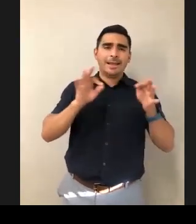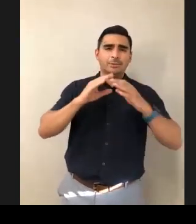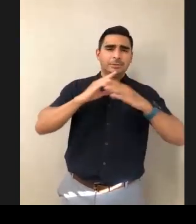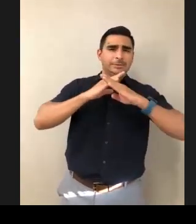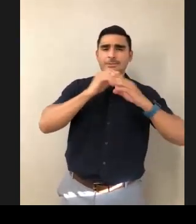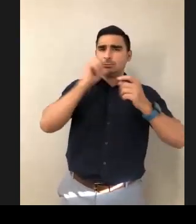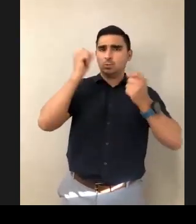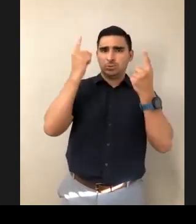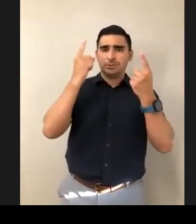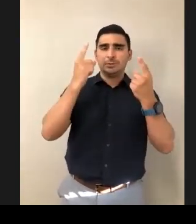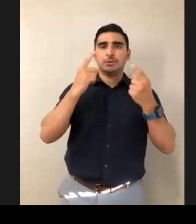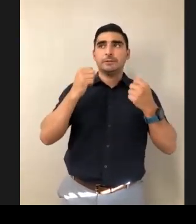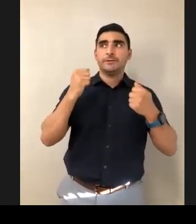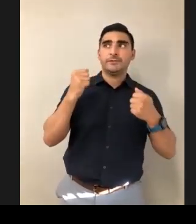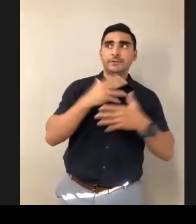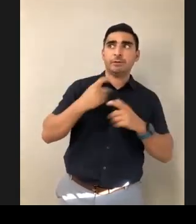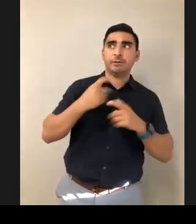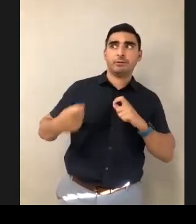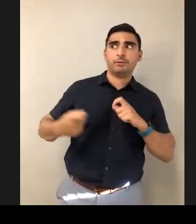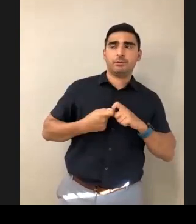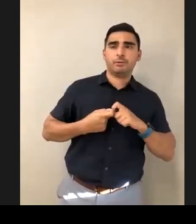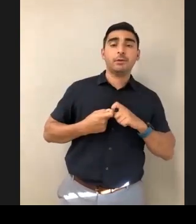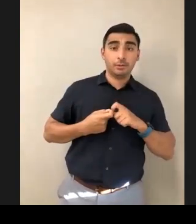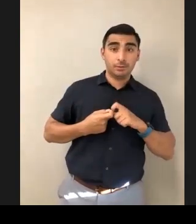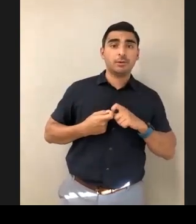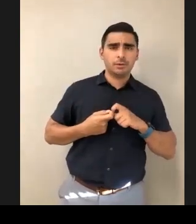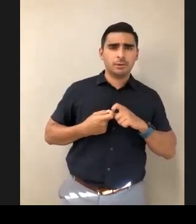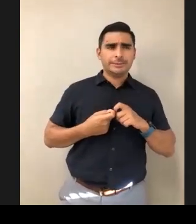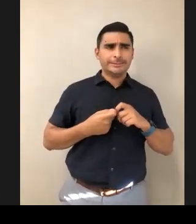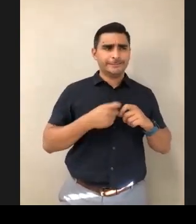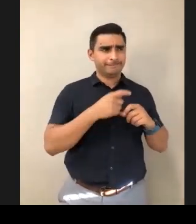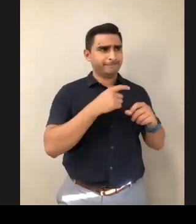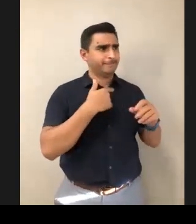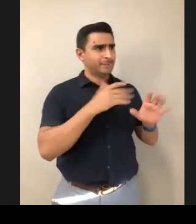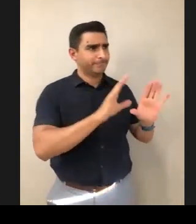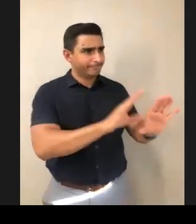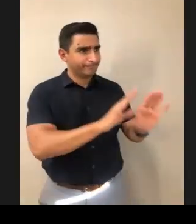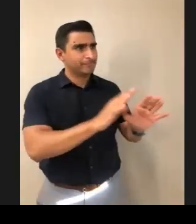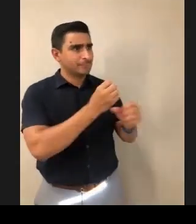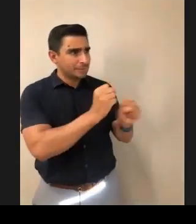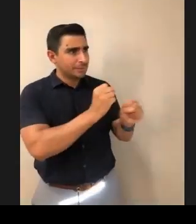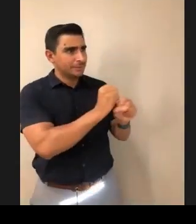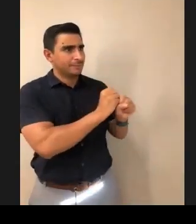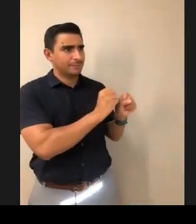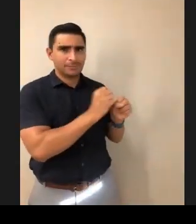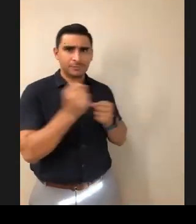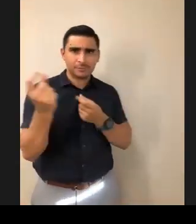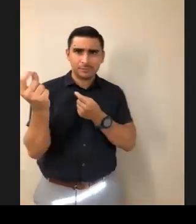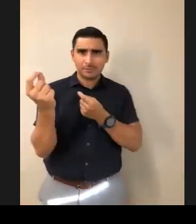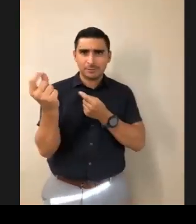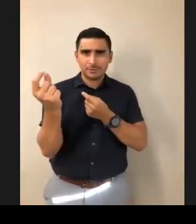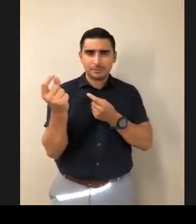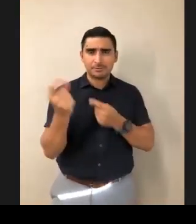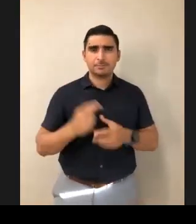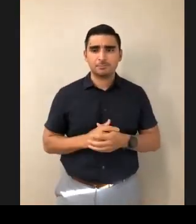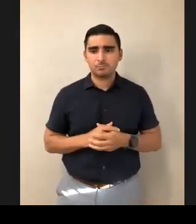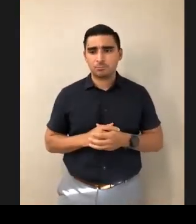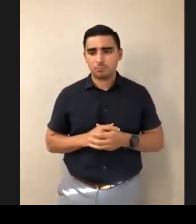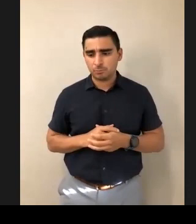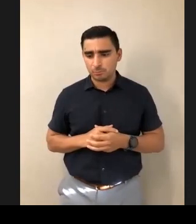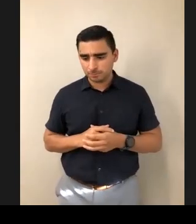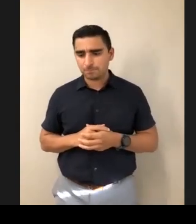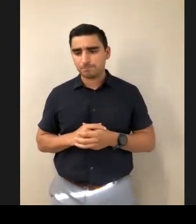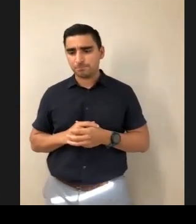o también por la barrera del idioma, ¿cómo se aseguraría de que hacerlos